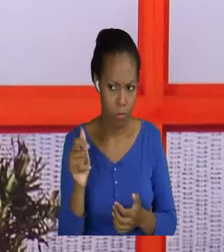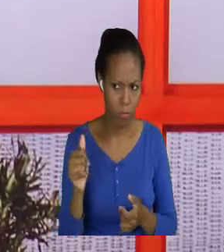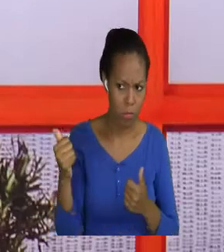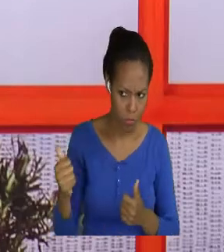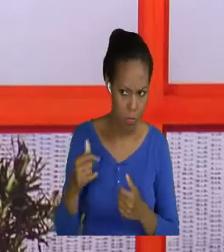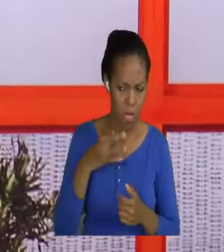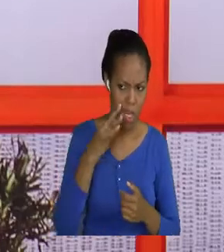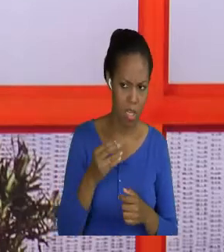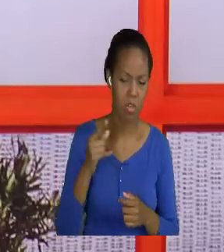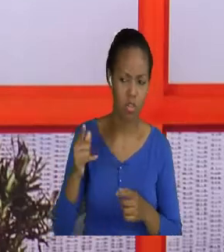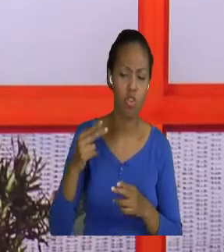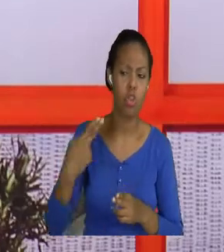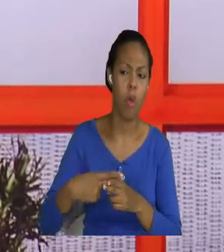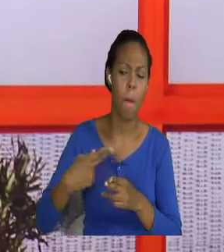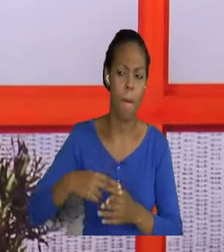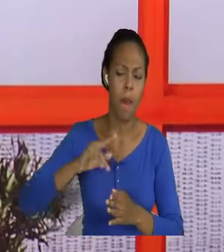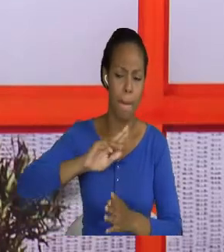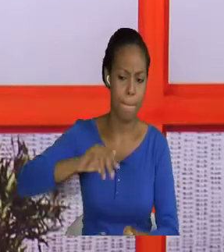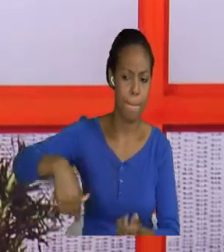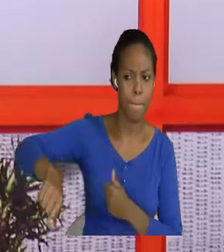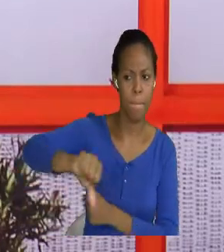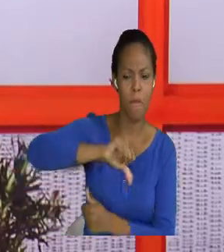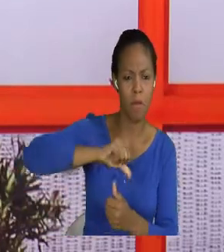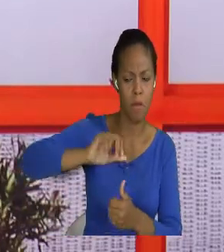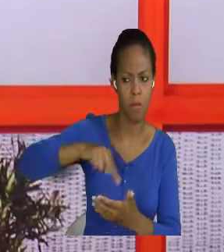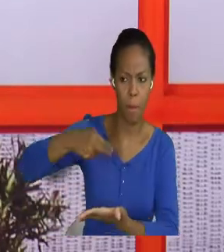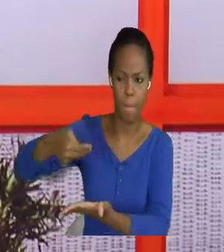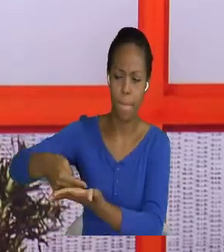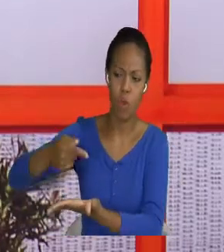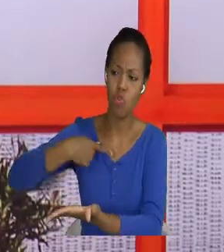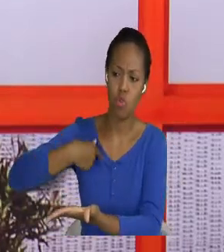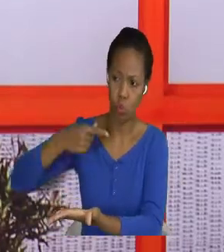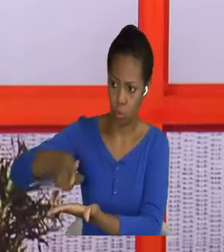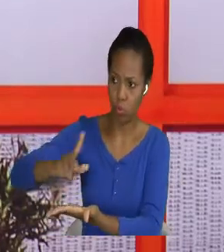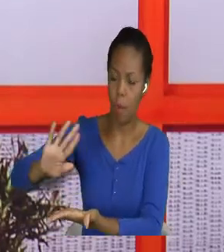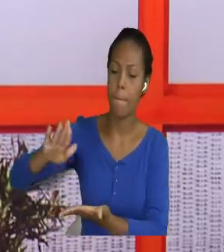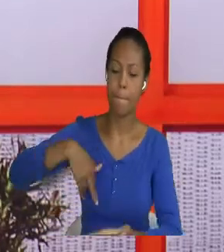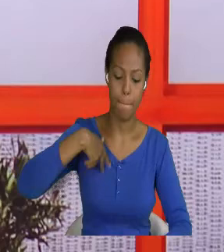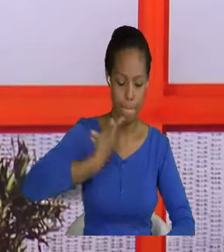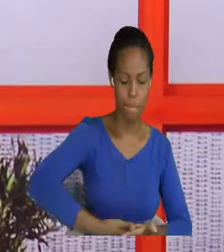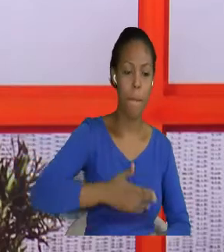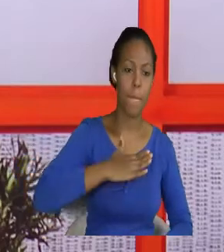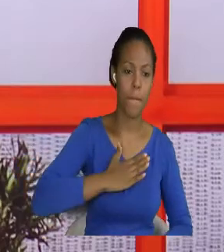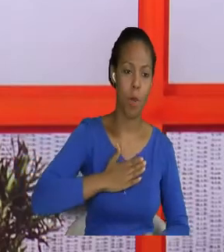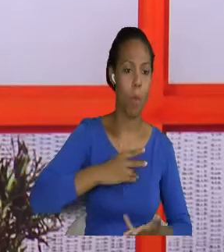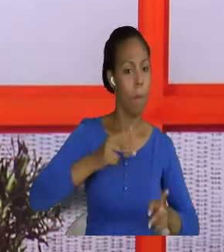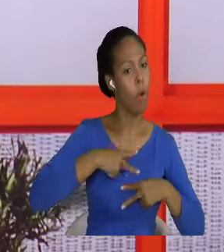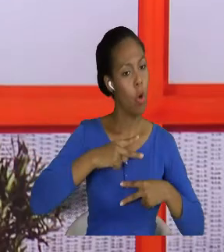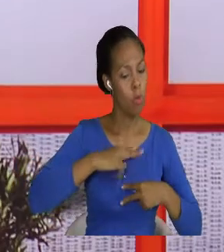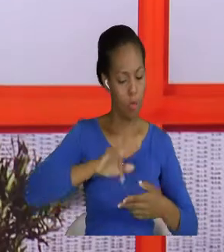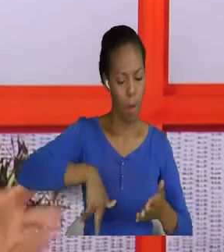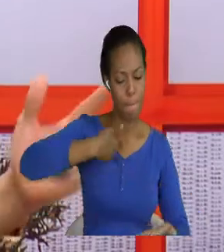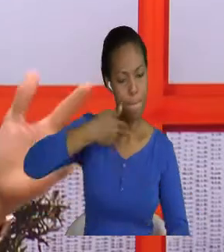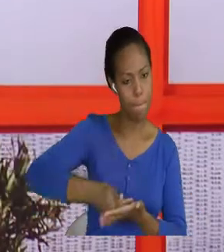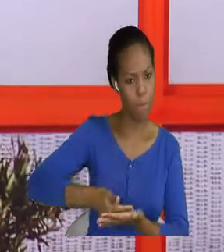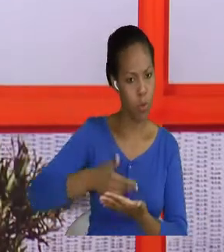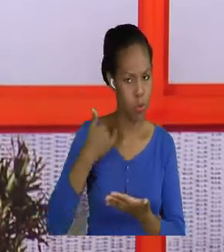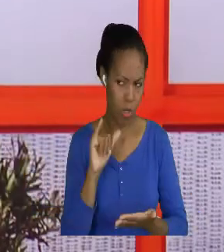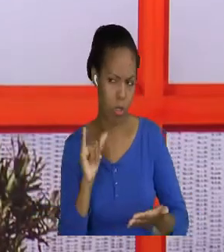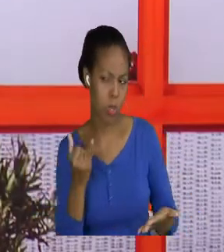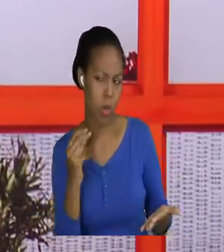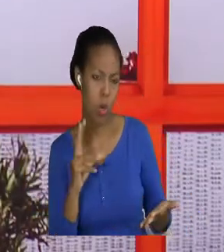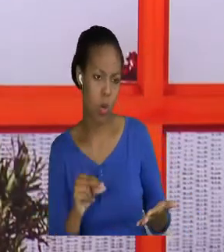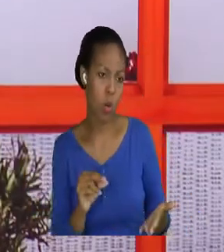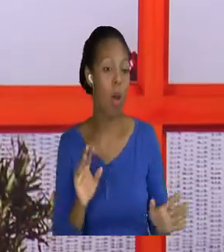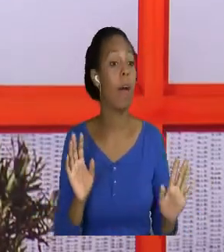traspaso. Es una situación que los puede poner en un problema muy grave, porque tener un vehículo a nombre de uno andando en las calles